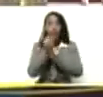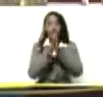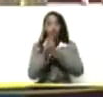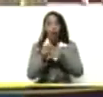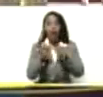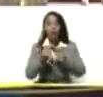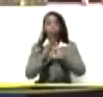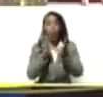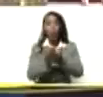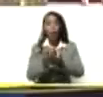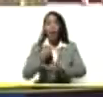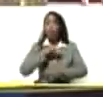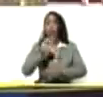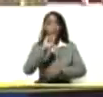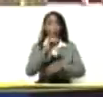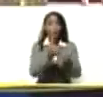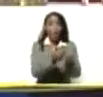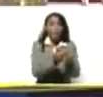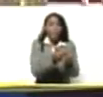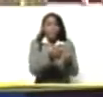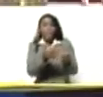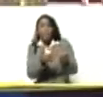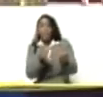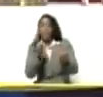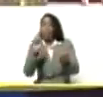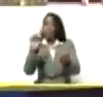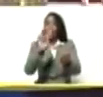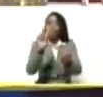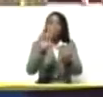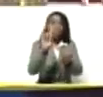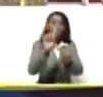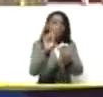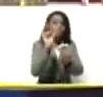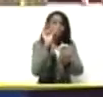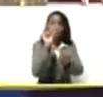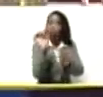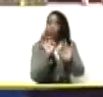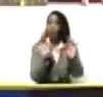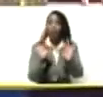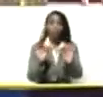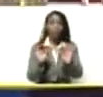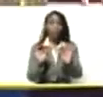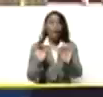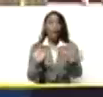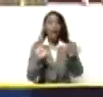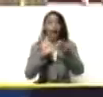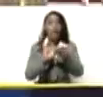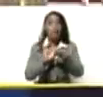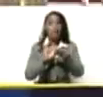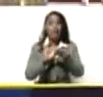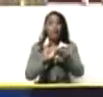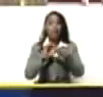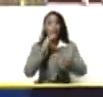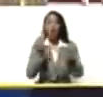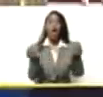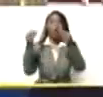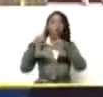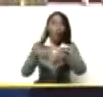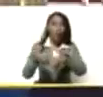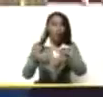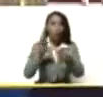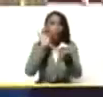y no vamos a retroceder ni un milímetro en las alianzas en las asociaciones en los acuerdos